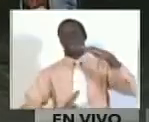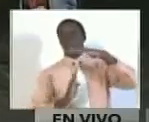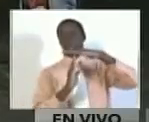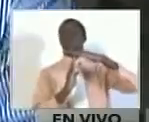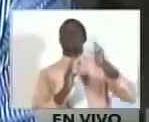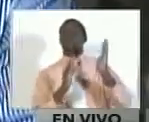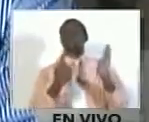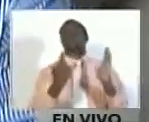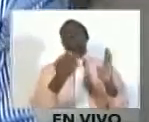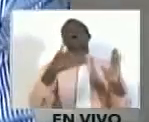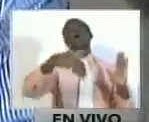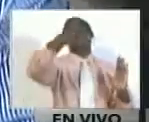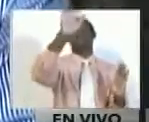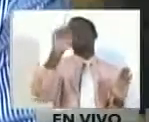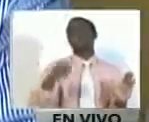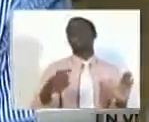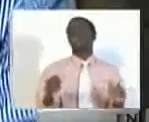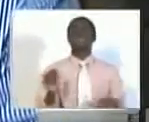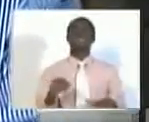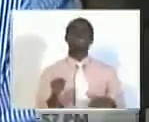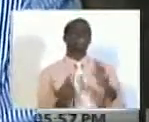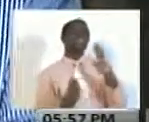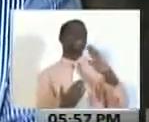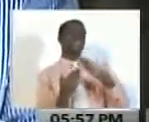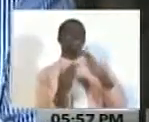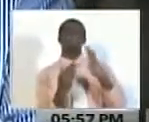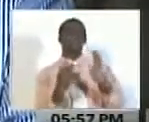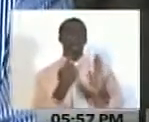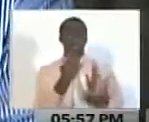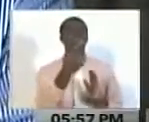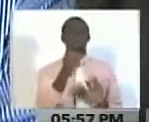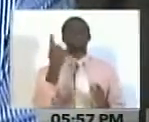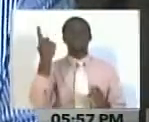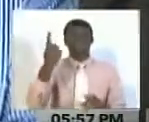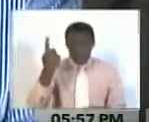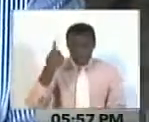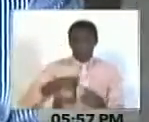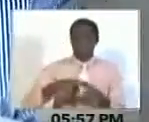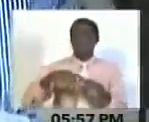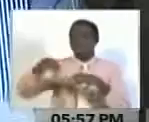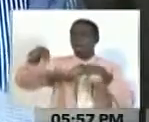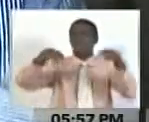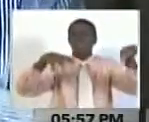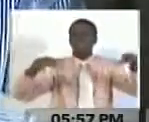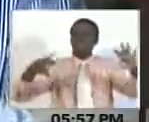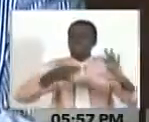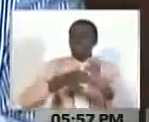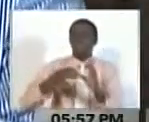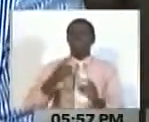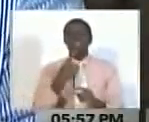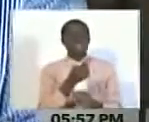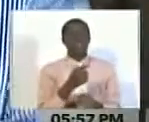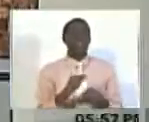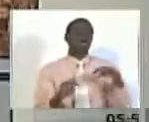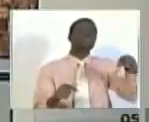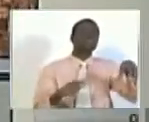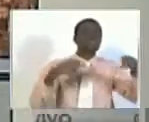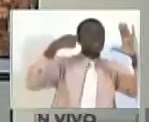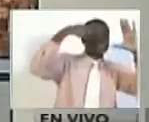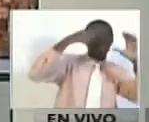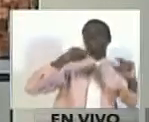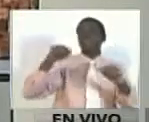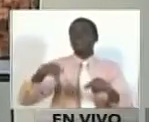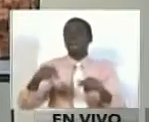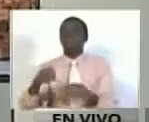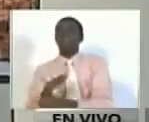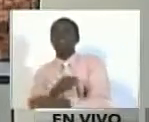por vincular. Porque, como te decía al principio, los cineastas están, los creadores visuales están, pero no se encuentran. Todo el sistema de la economía